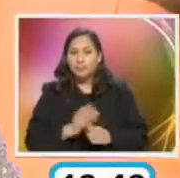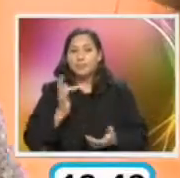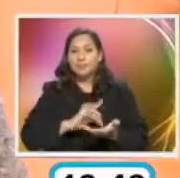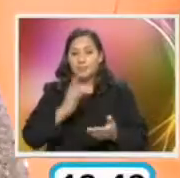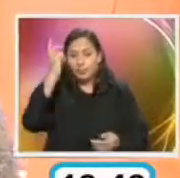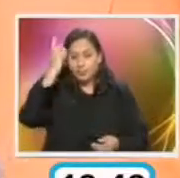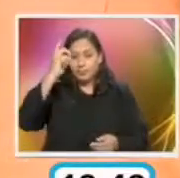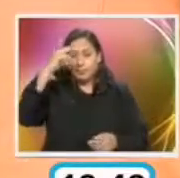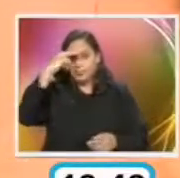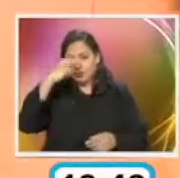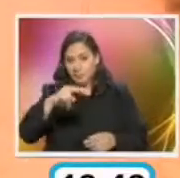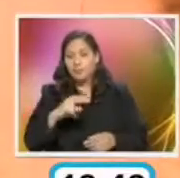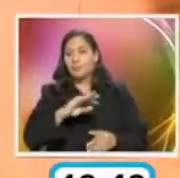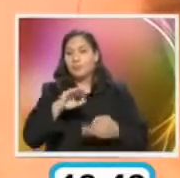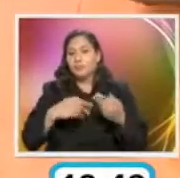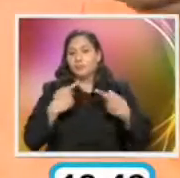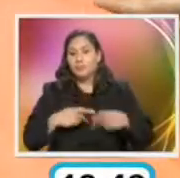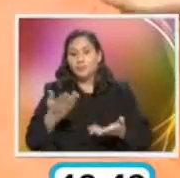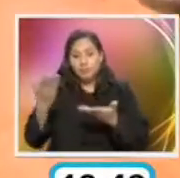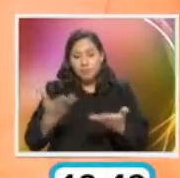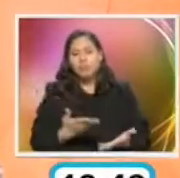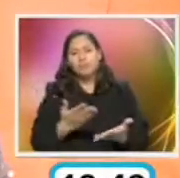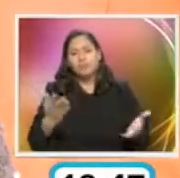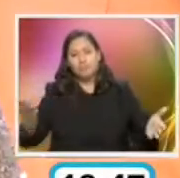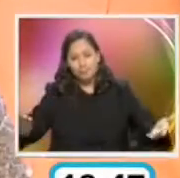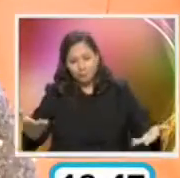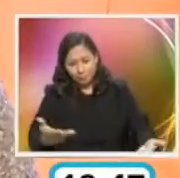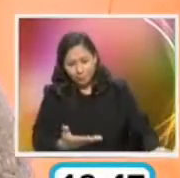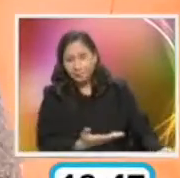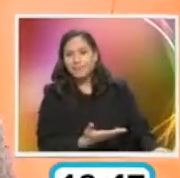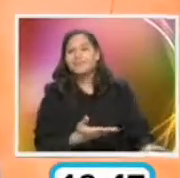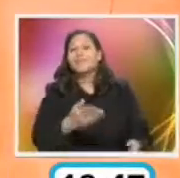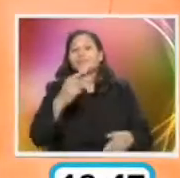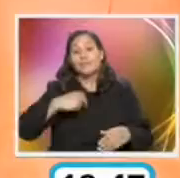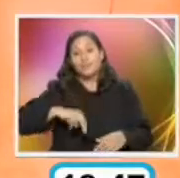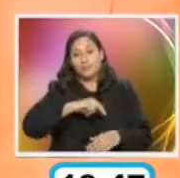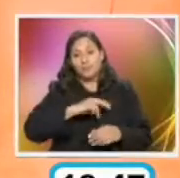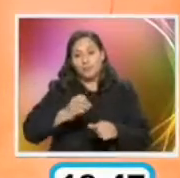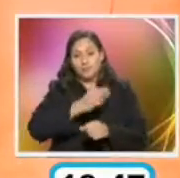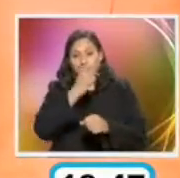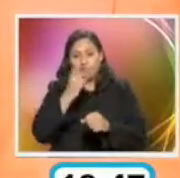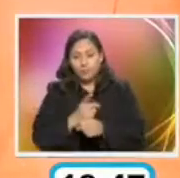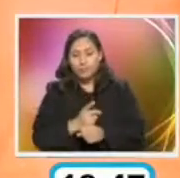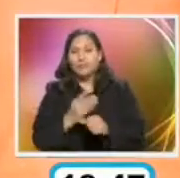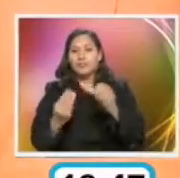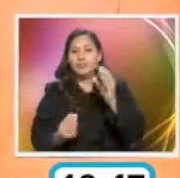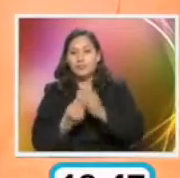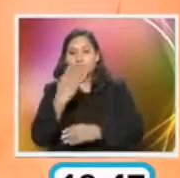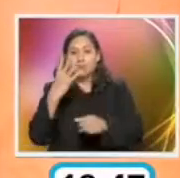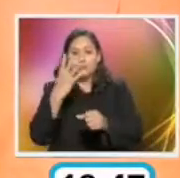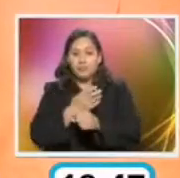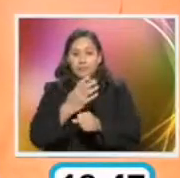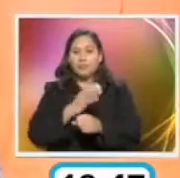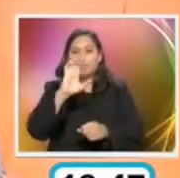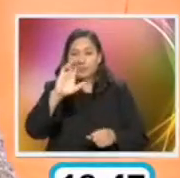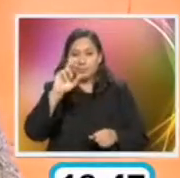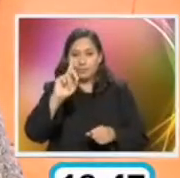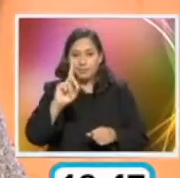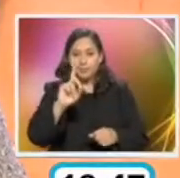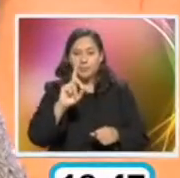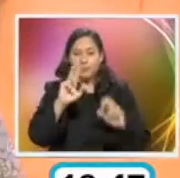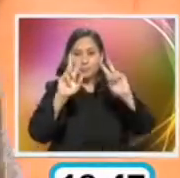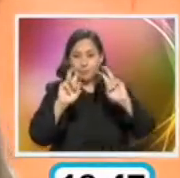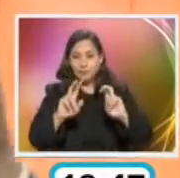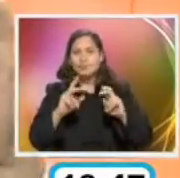gracias a Dios México, toda su gente nos ha recibido con los brazos abiertos. Tuvimos la oportunidad de estrenar el quinto sencillo, que es tema